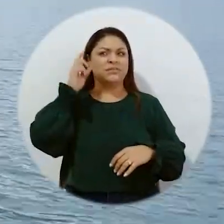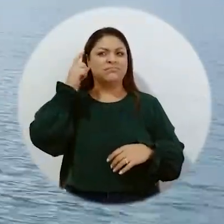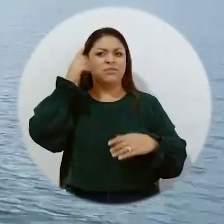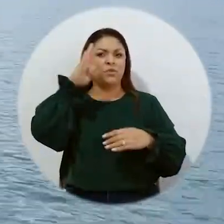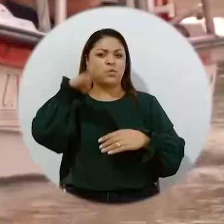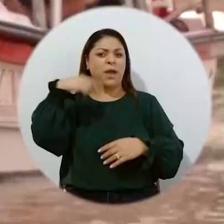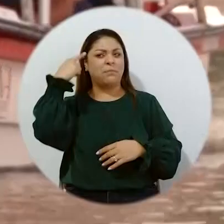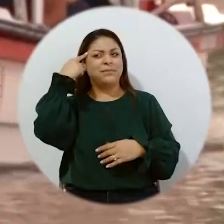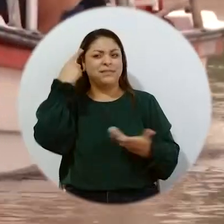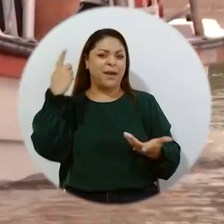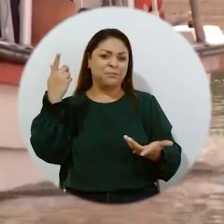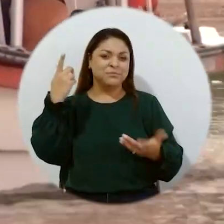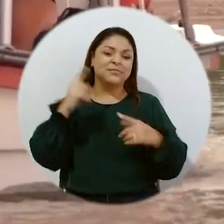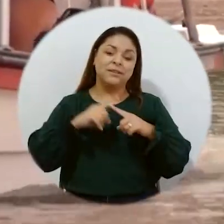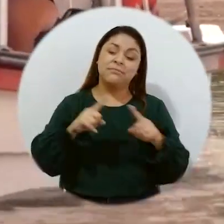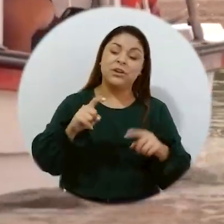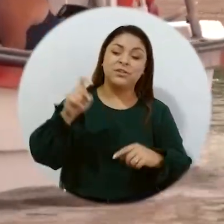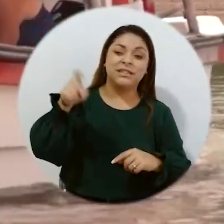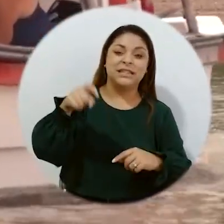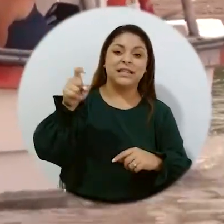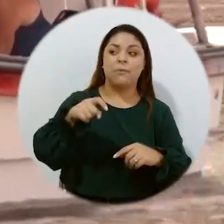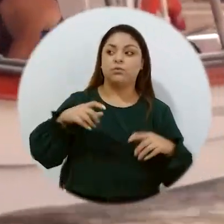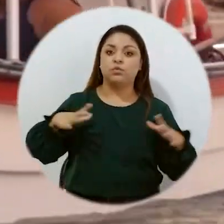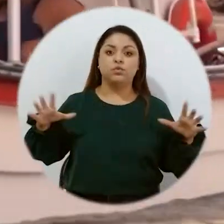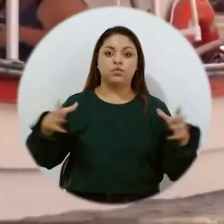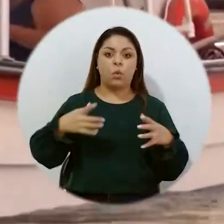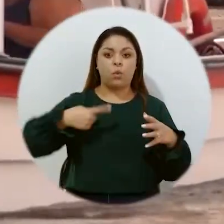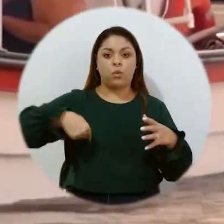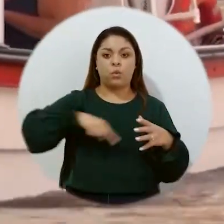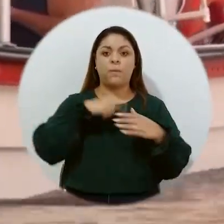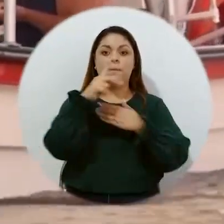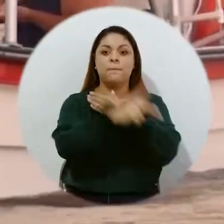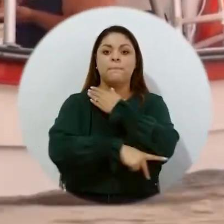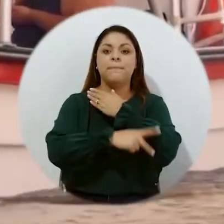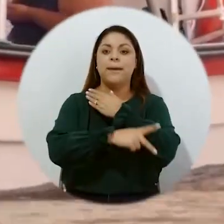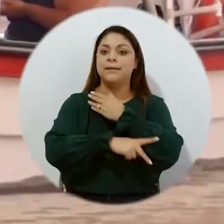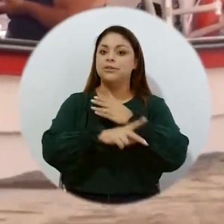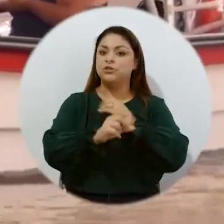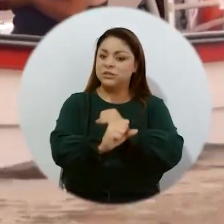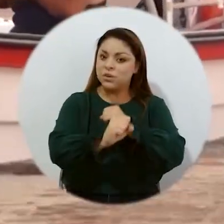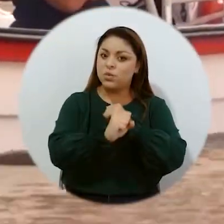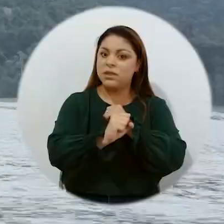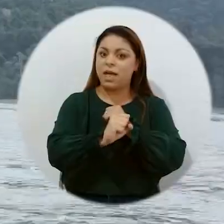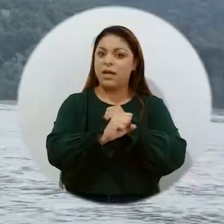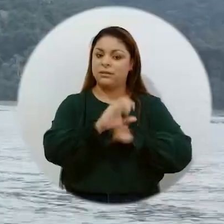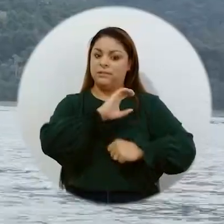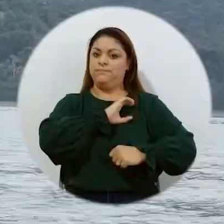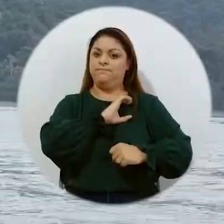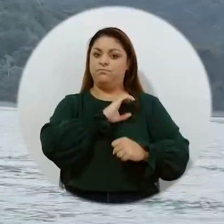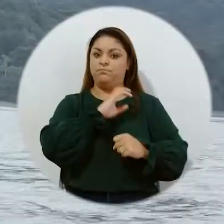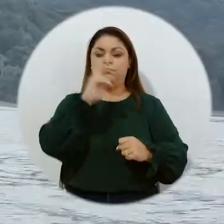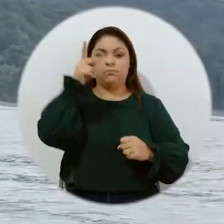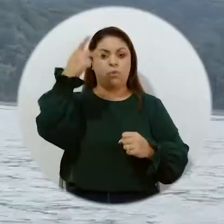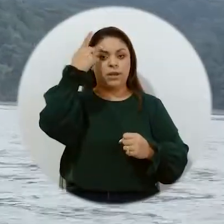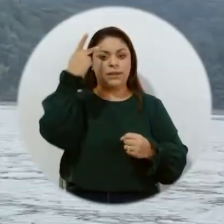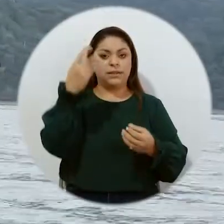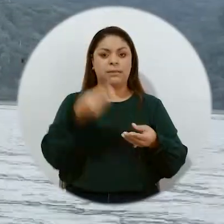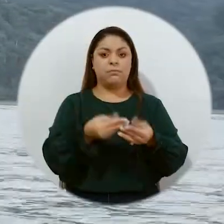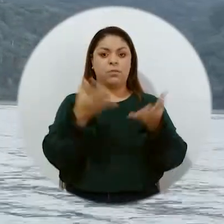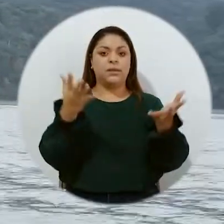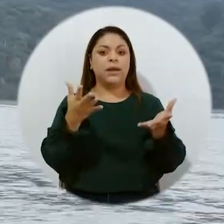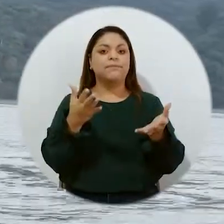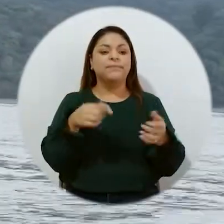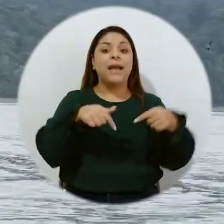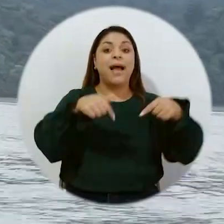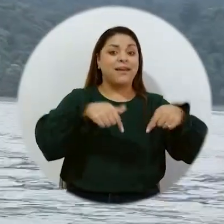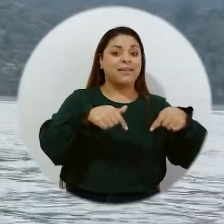pensamos diariamente, pero que al final necesitamos como país en términos de seguridad y política pública saber no solo lo